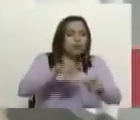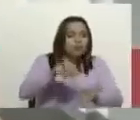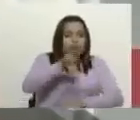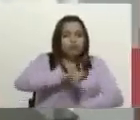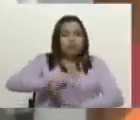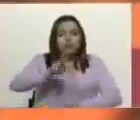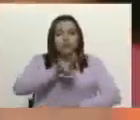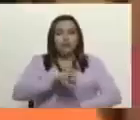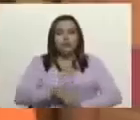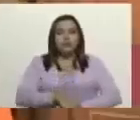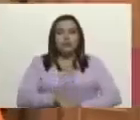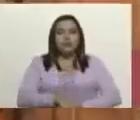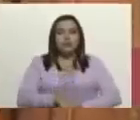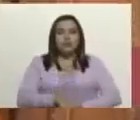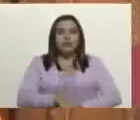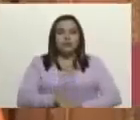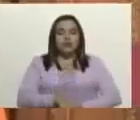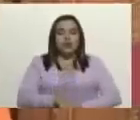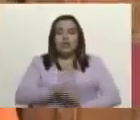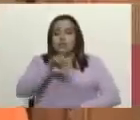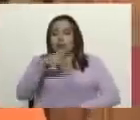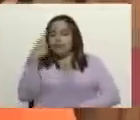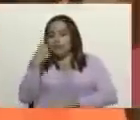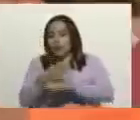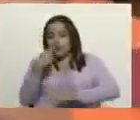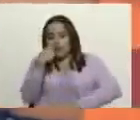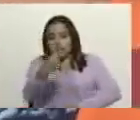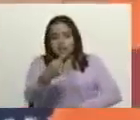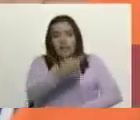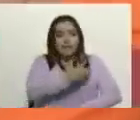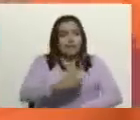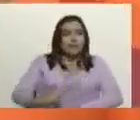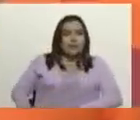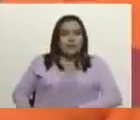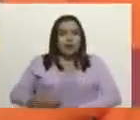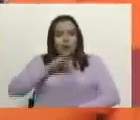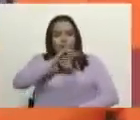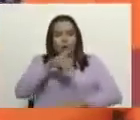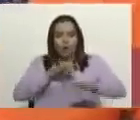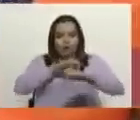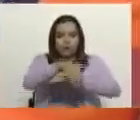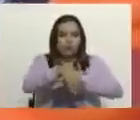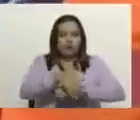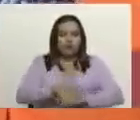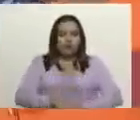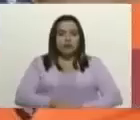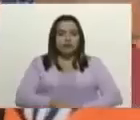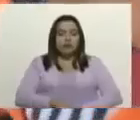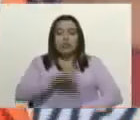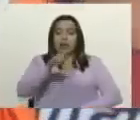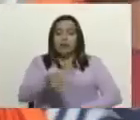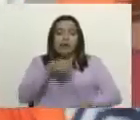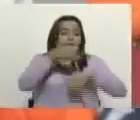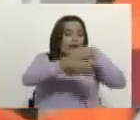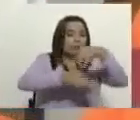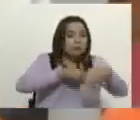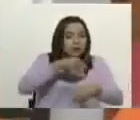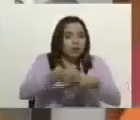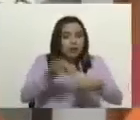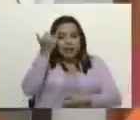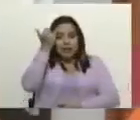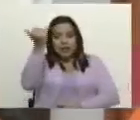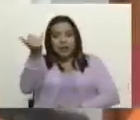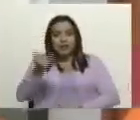utiliza. A eso debo agregar que el presidente Jorge Rodríguez expresó con pedagogía,